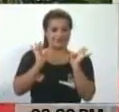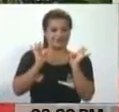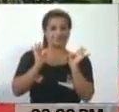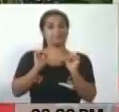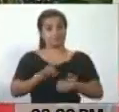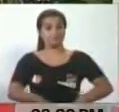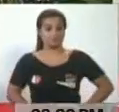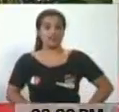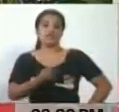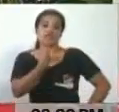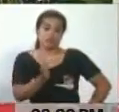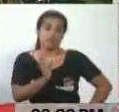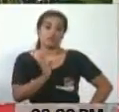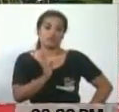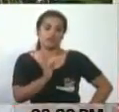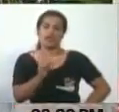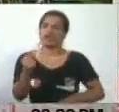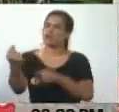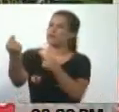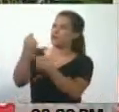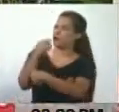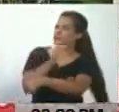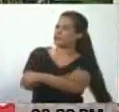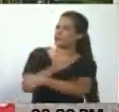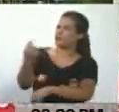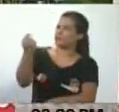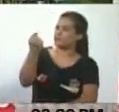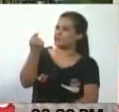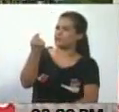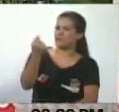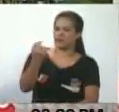O sea, yo soy opositor y me dicen eso. No, compadre.